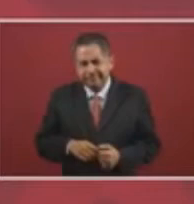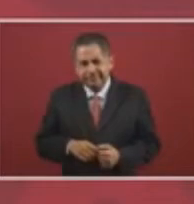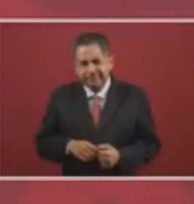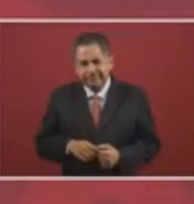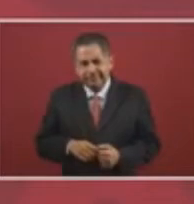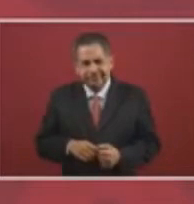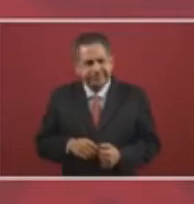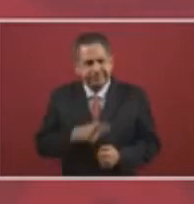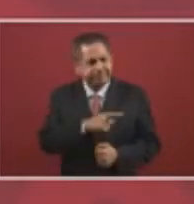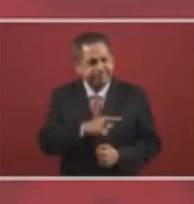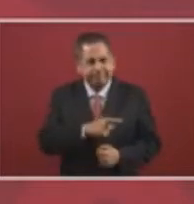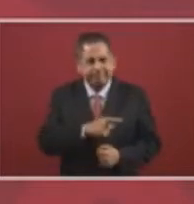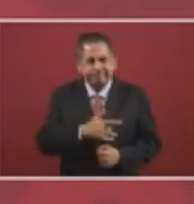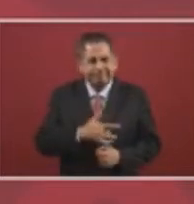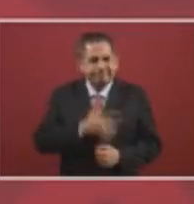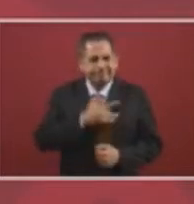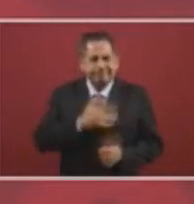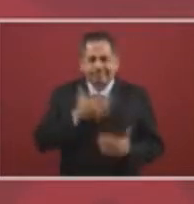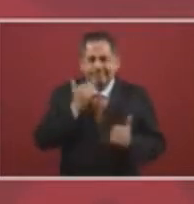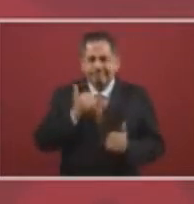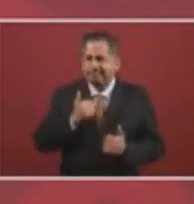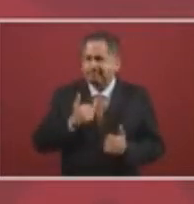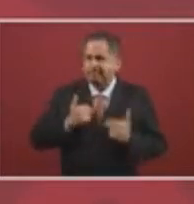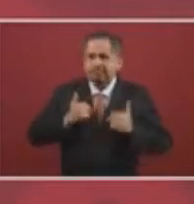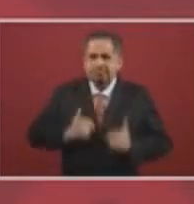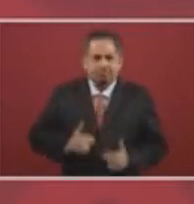inhumano que puede haber